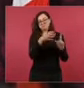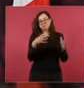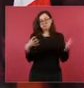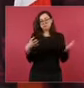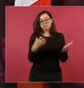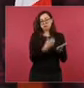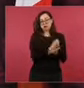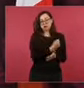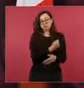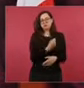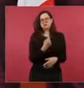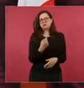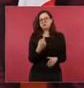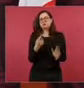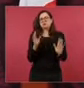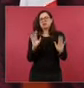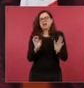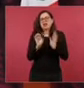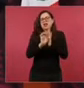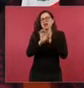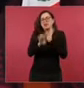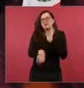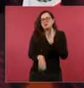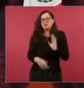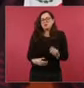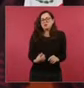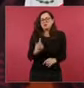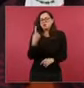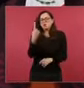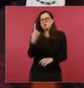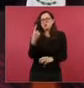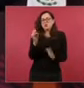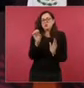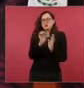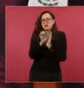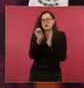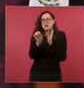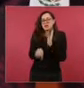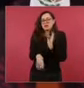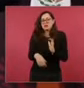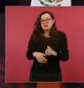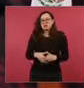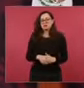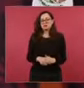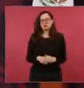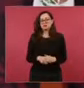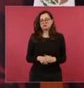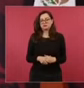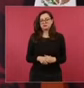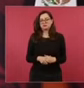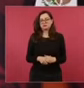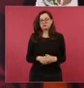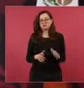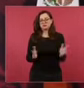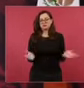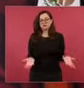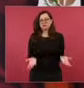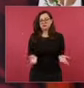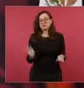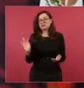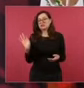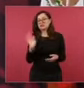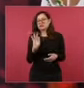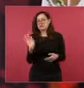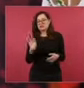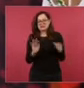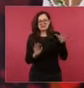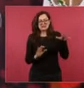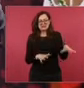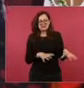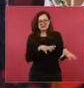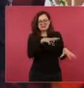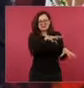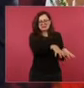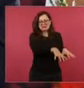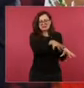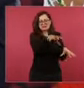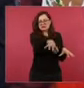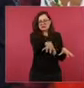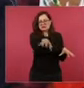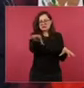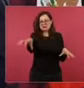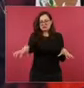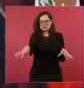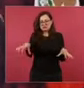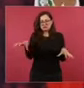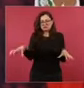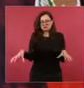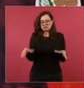Por poner un ejemplo, pues no creo que haya 300 por distrito, pueden haber menos, pero te